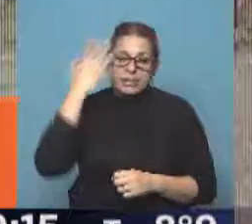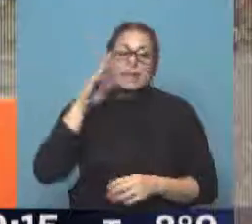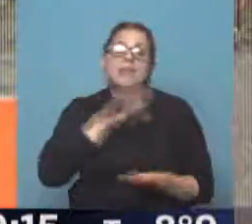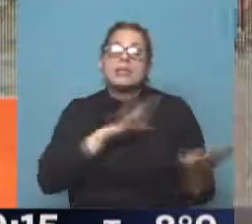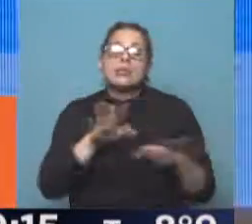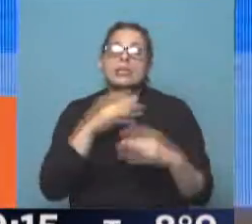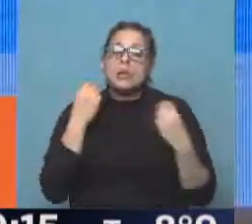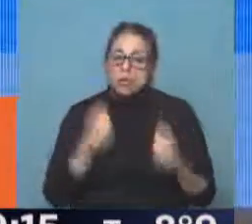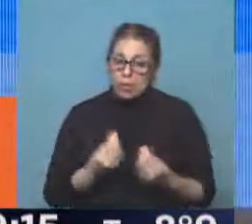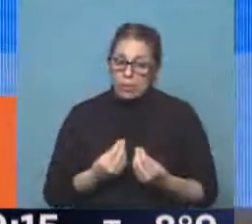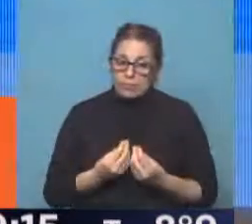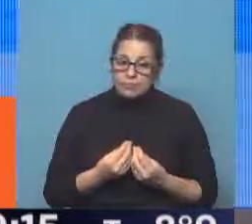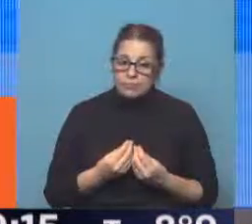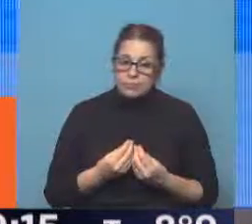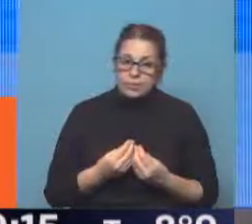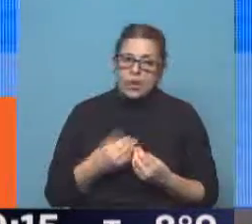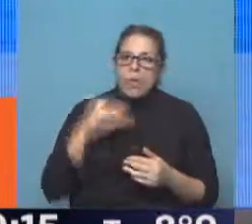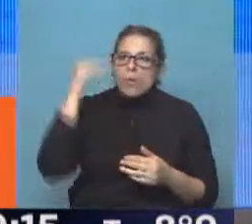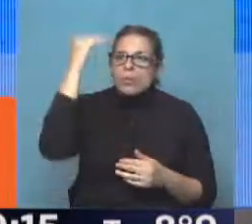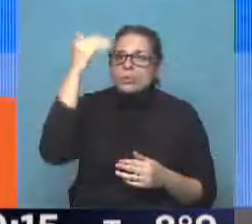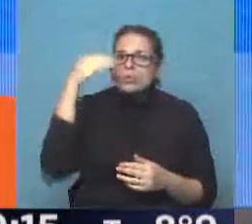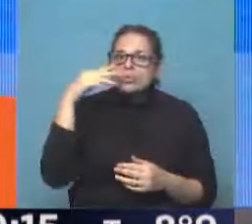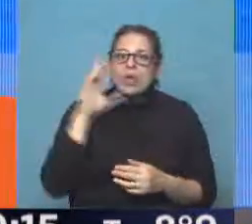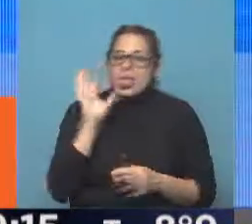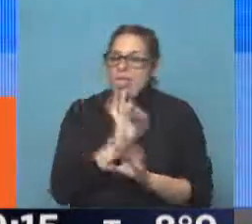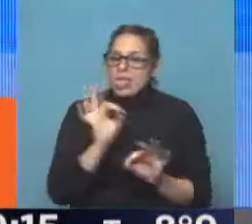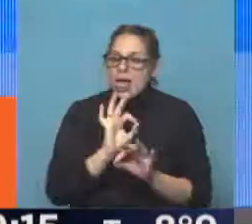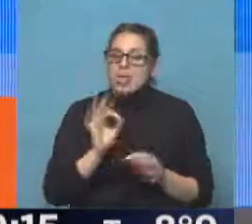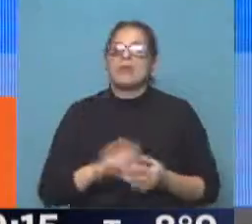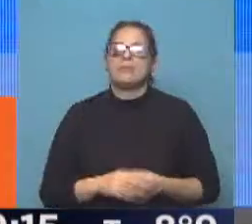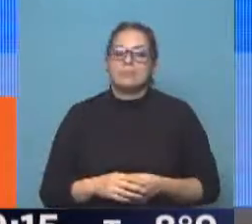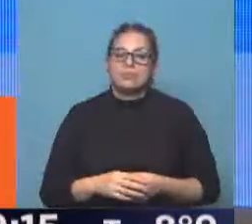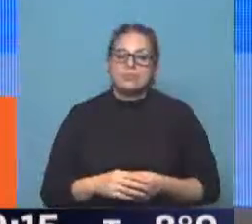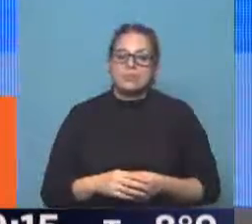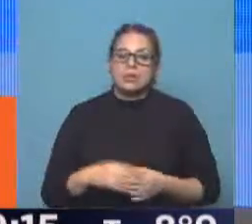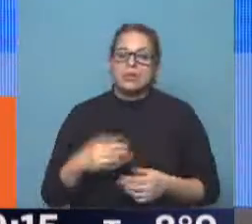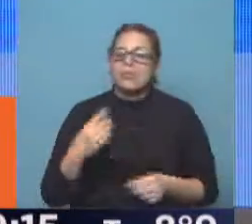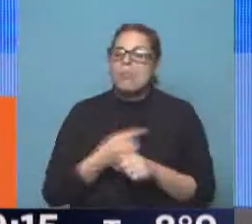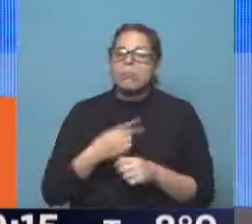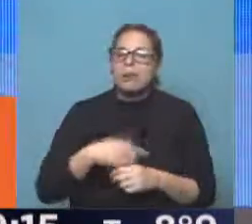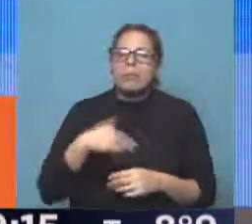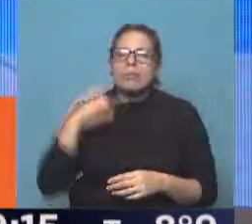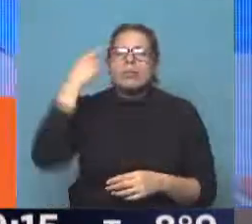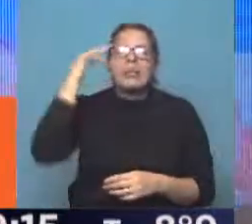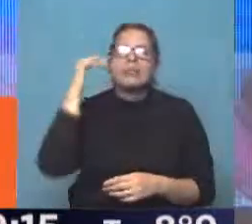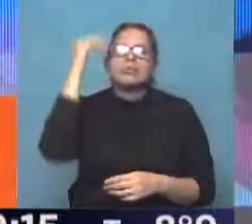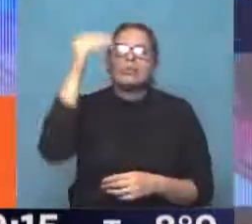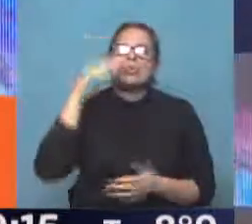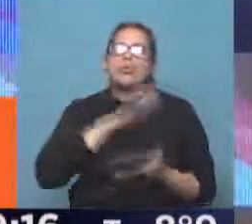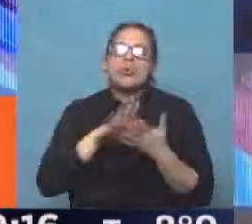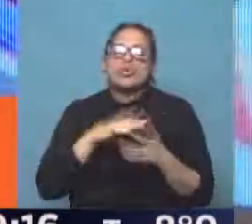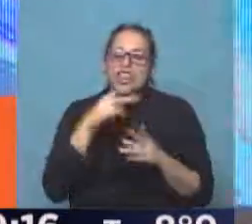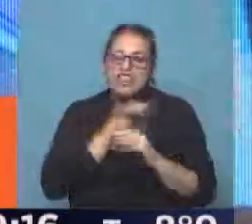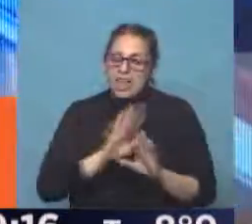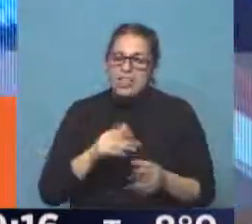que no haya un horizonte siquiera que pueda vislumbrarse una salida, ¿no?